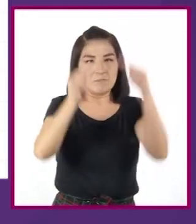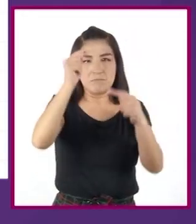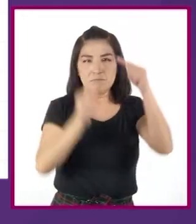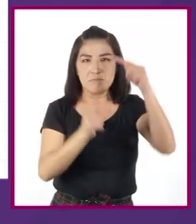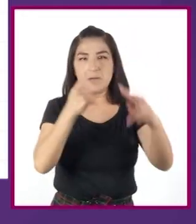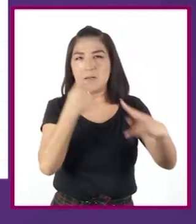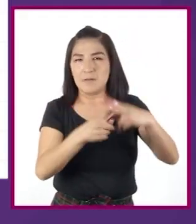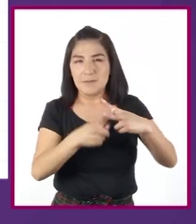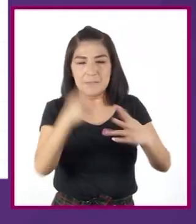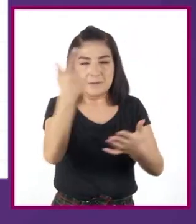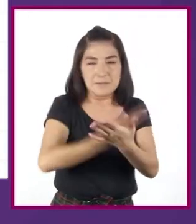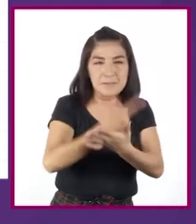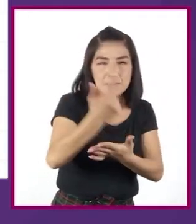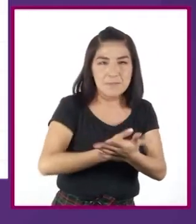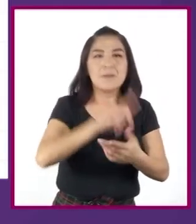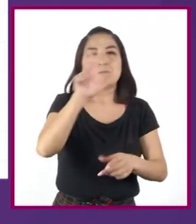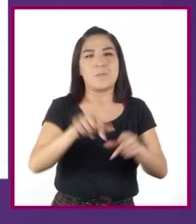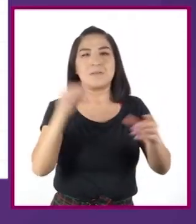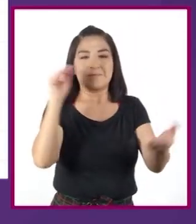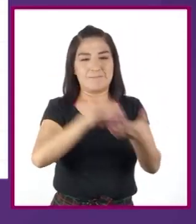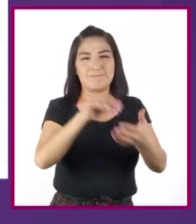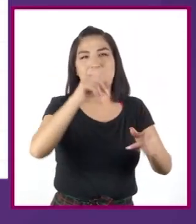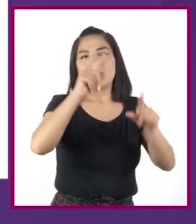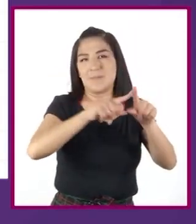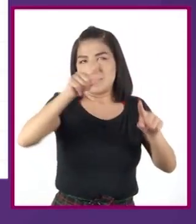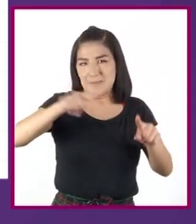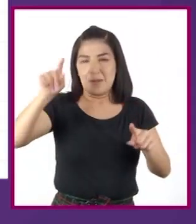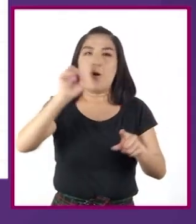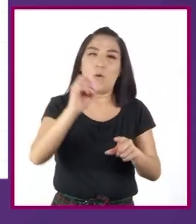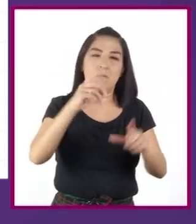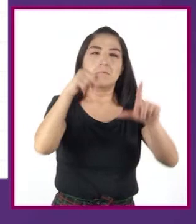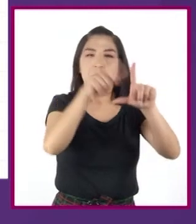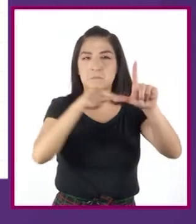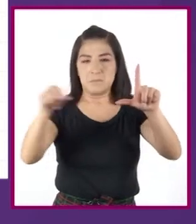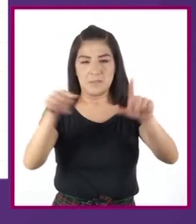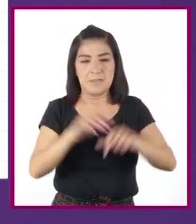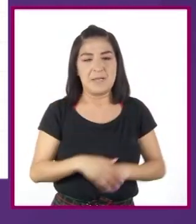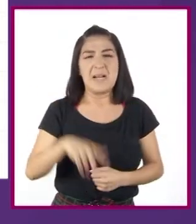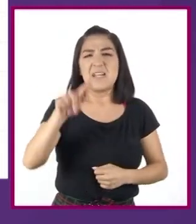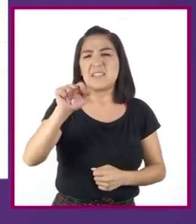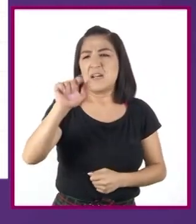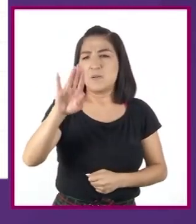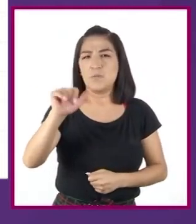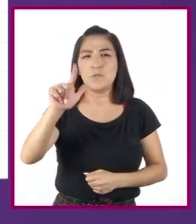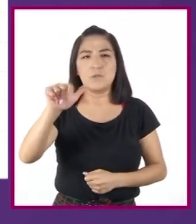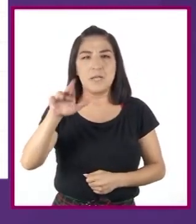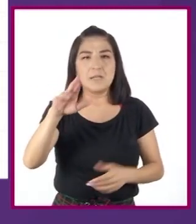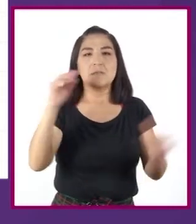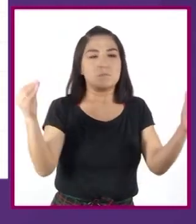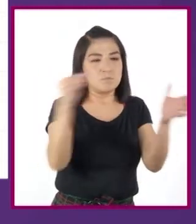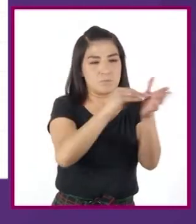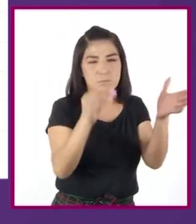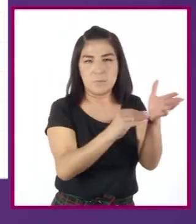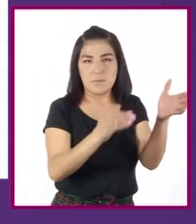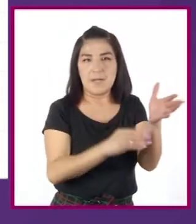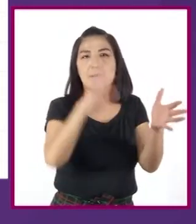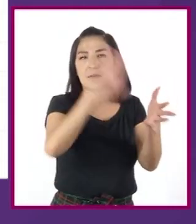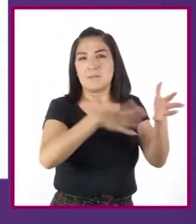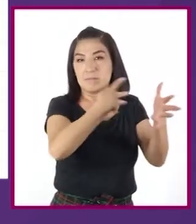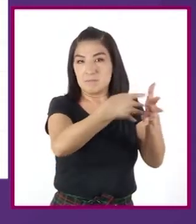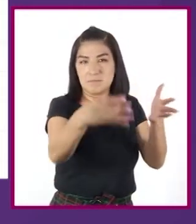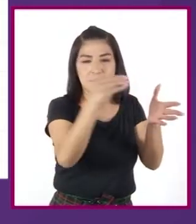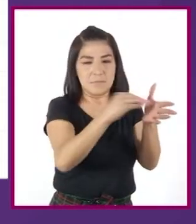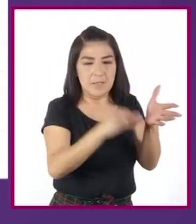calcular y graficar dichos resultados. Tabular es ordenar la información en una tabla, la